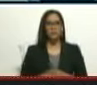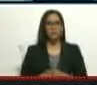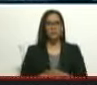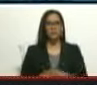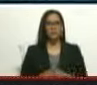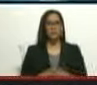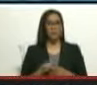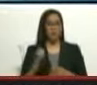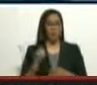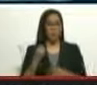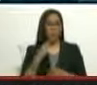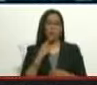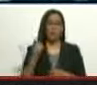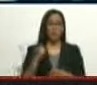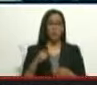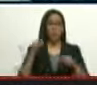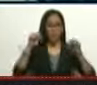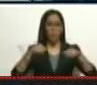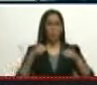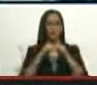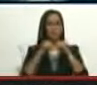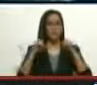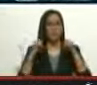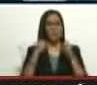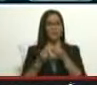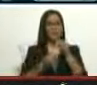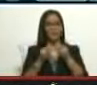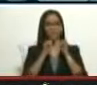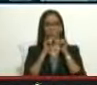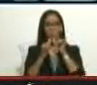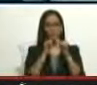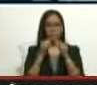Y como él lo dijo hoy en una rueda de prensa que dio en la Asamblea Nacional,